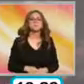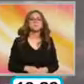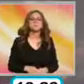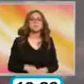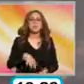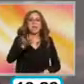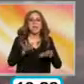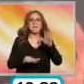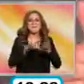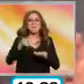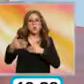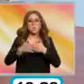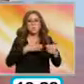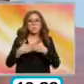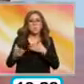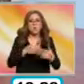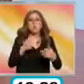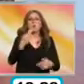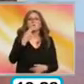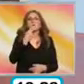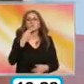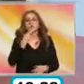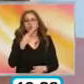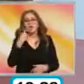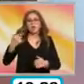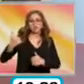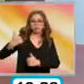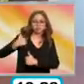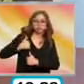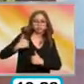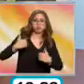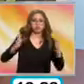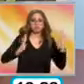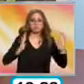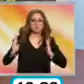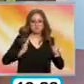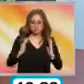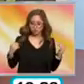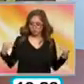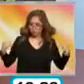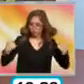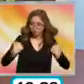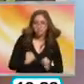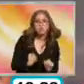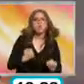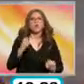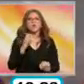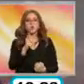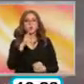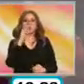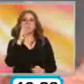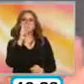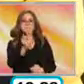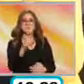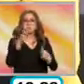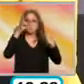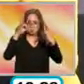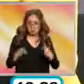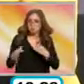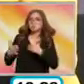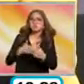de ropa tipo militar. Es tu ¿no? del camuflaje, El ¿no? Claro, camuflaje, ¿no? sí. Las chamarras estas Y como te ves, de claro, te ves muy al piloto de día. la Segunda Guerra Mundial, Te ves muy sí.